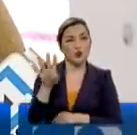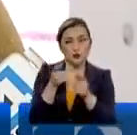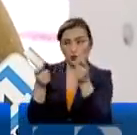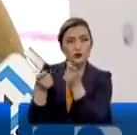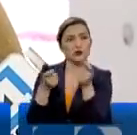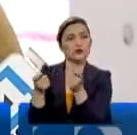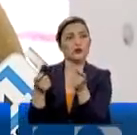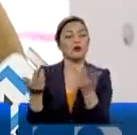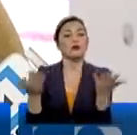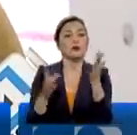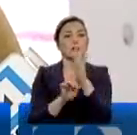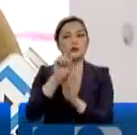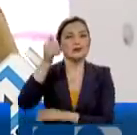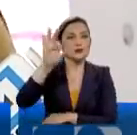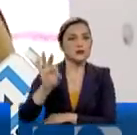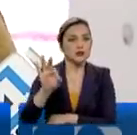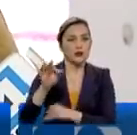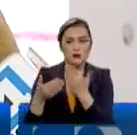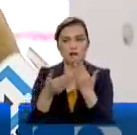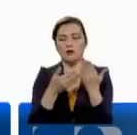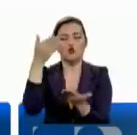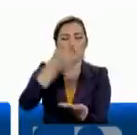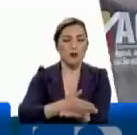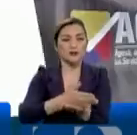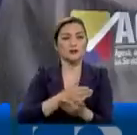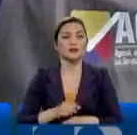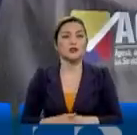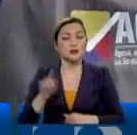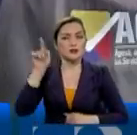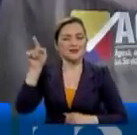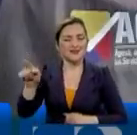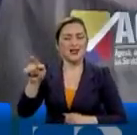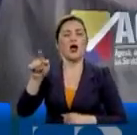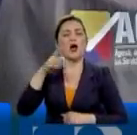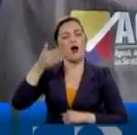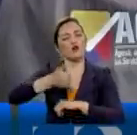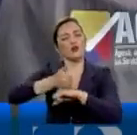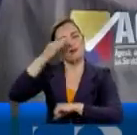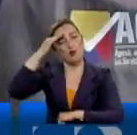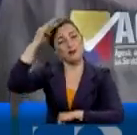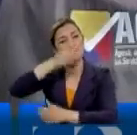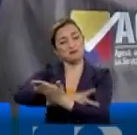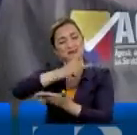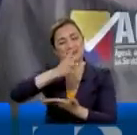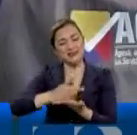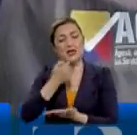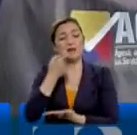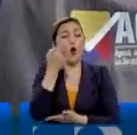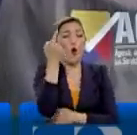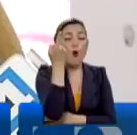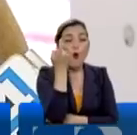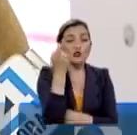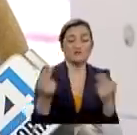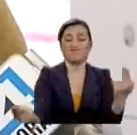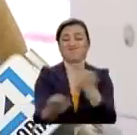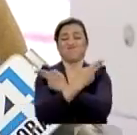operativos se han desarrollado 19 eventos suspendidos. Además, según señala la intendenta de Pichincha, se realizaron 11